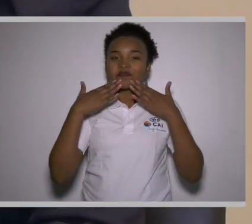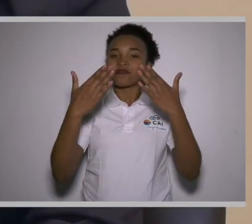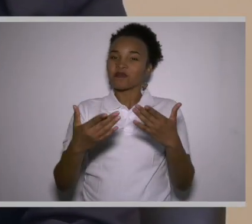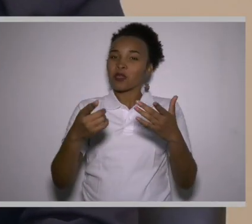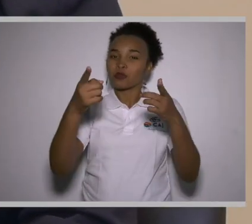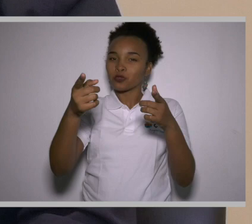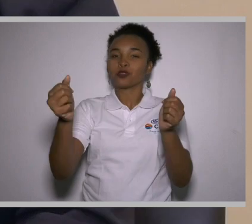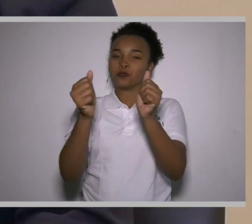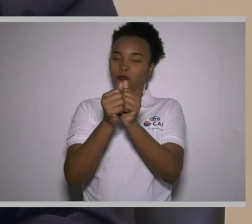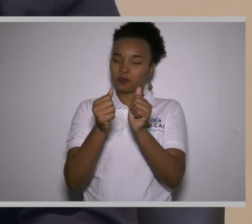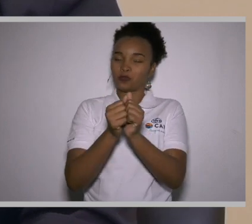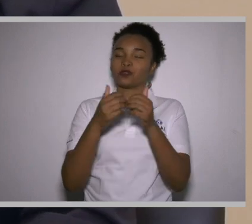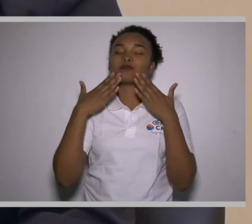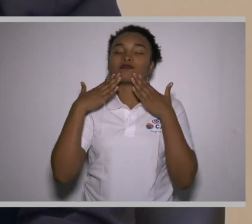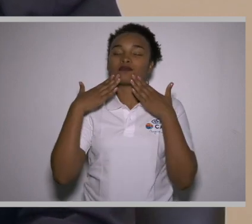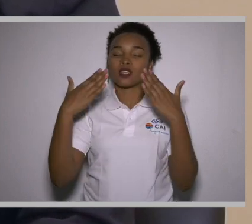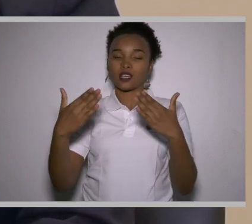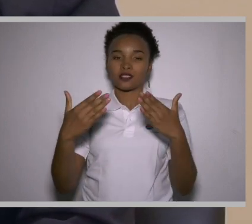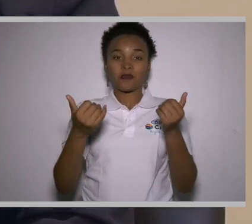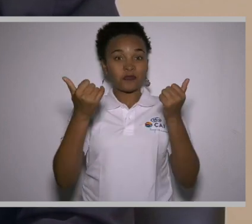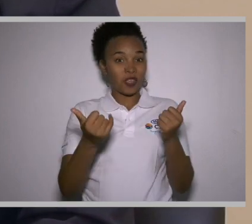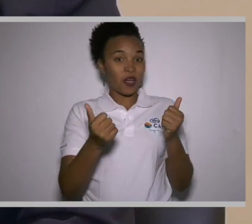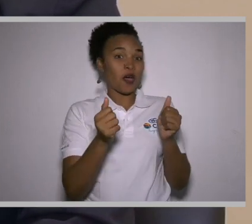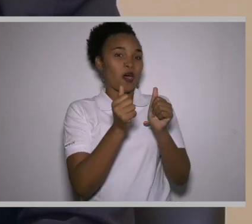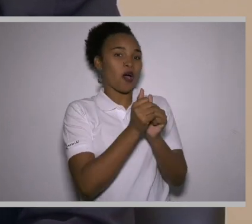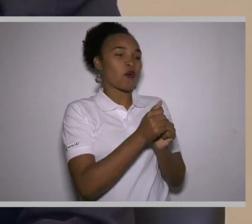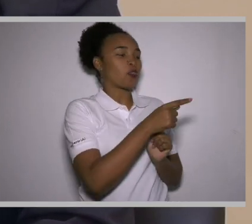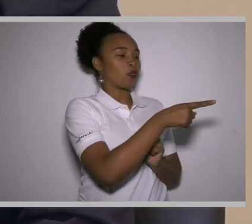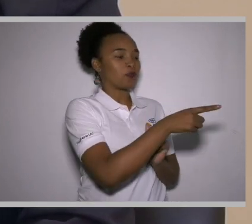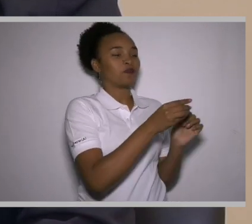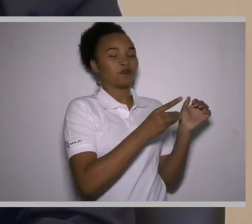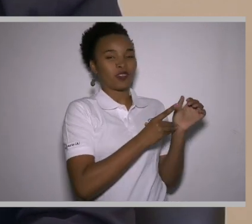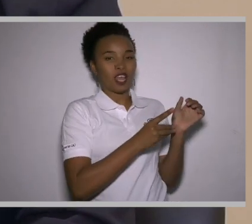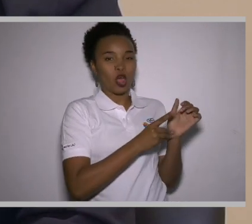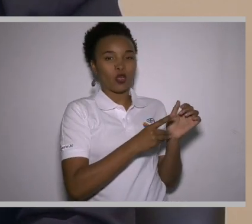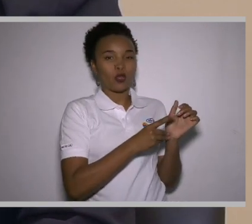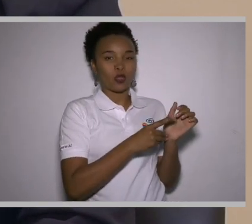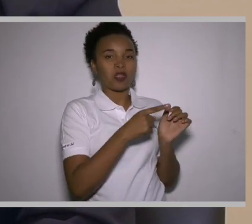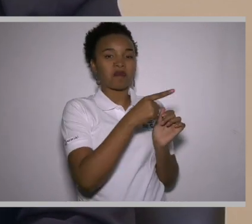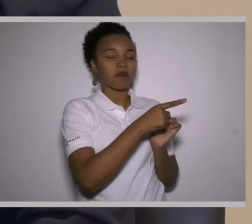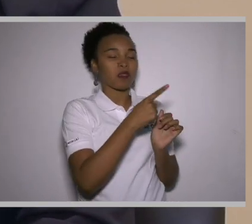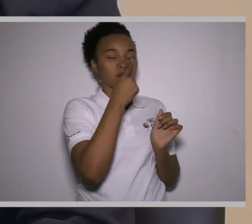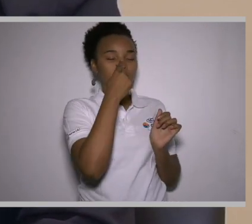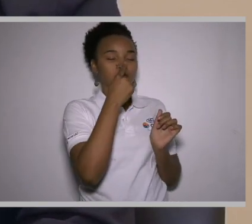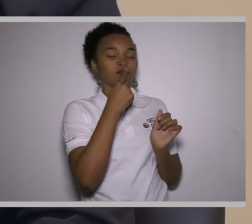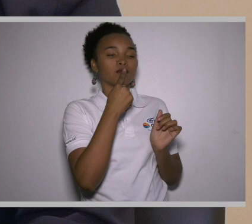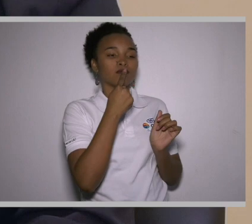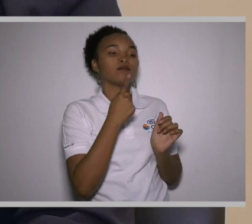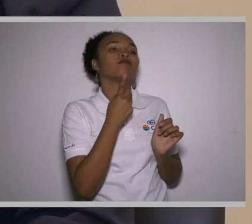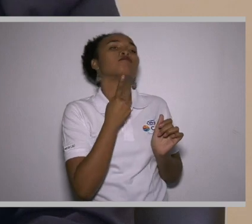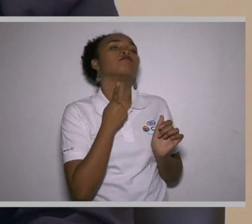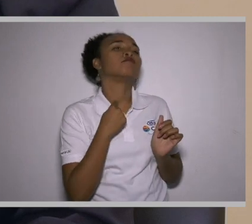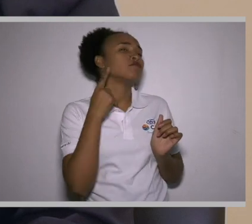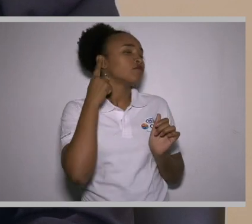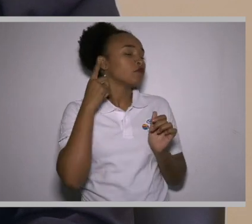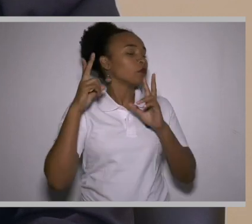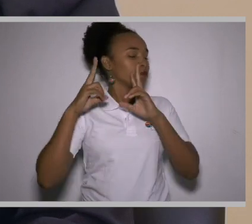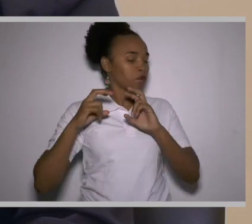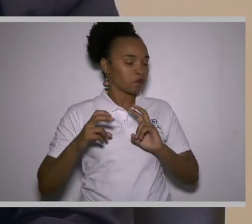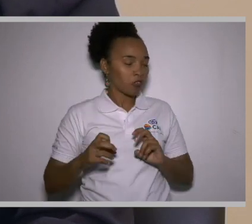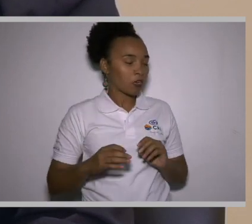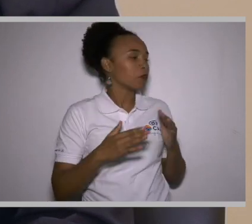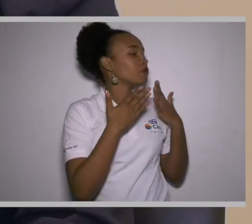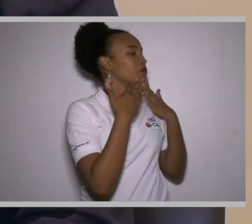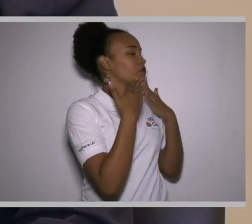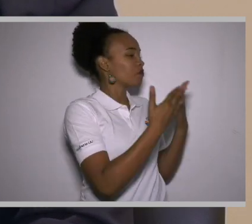Gracias por continuar con nosotros. Estamos en compañía de la doctora Sharina Fun, otorrinolaringóloga. Gracias, doctora